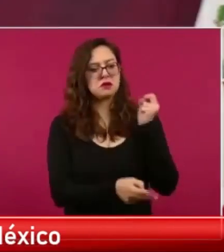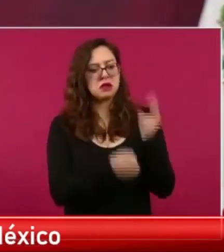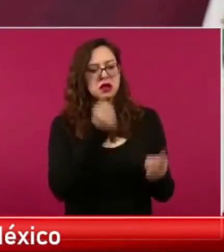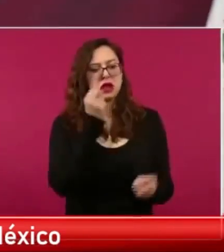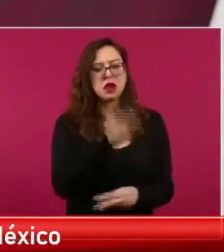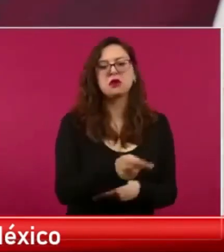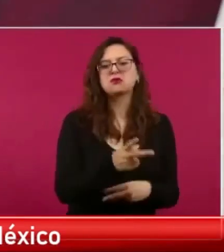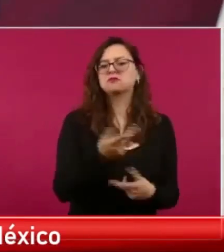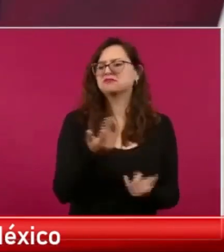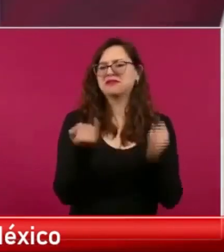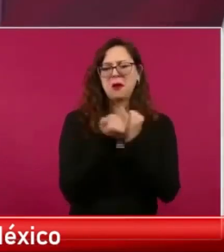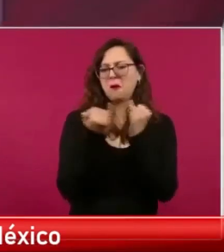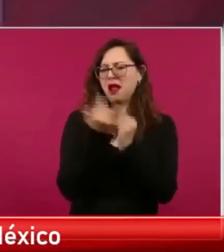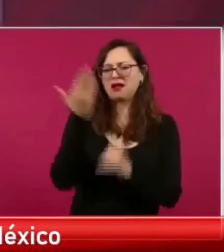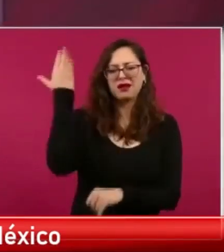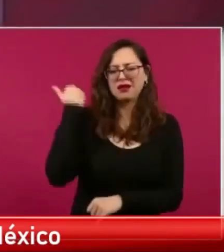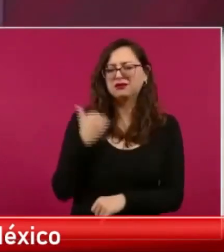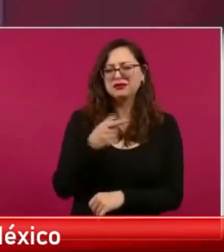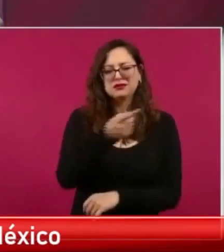nosotros,